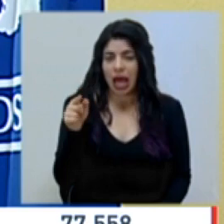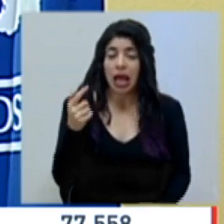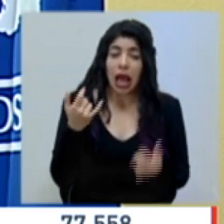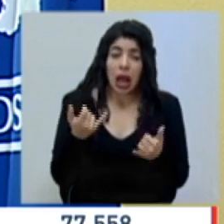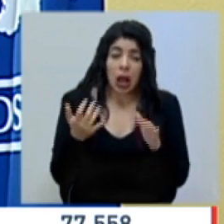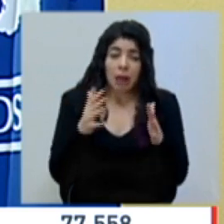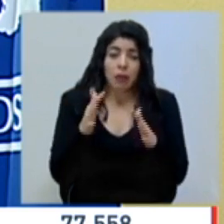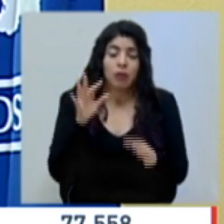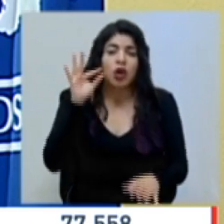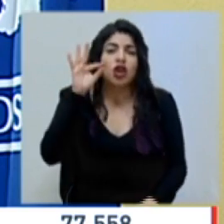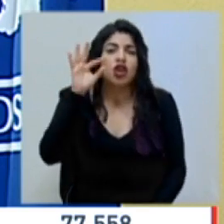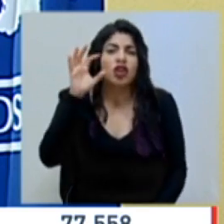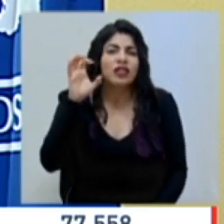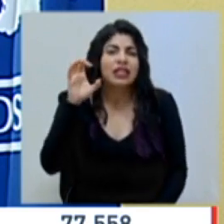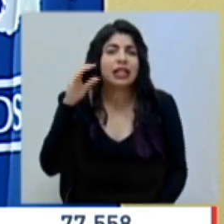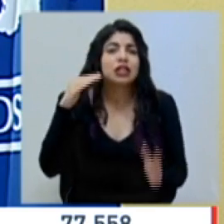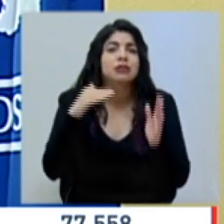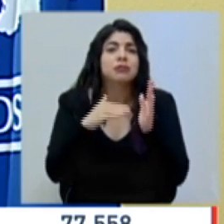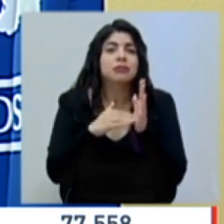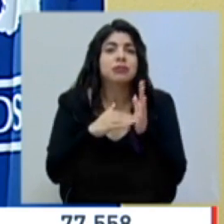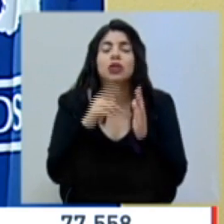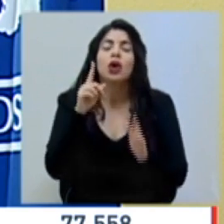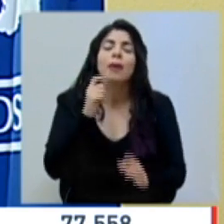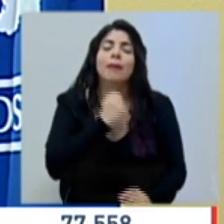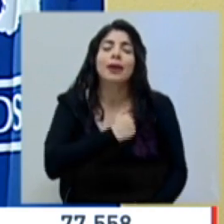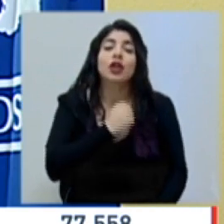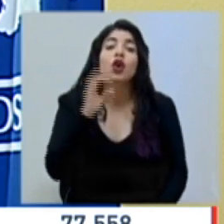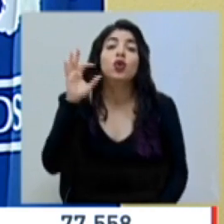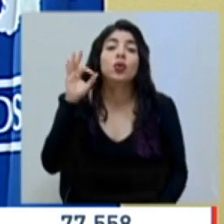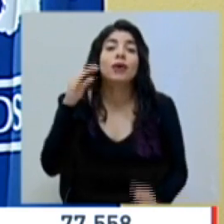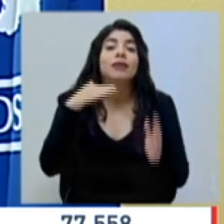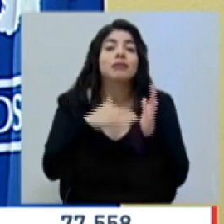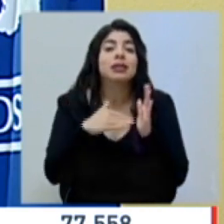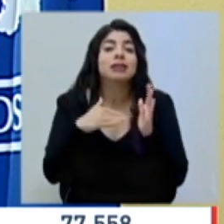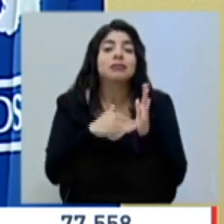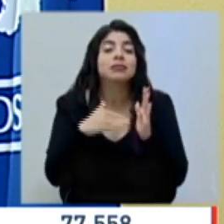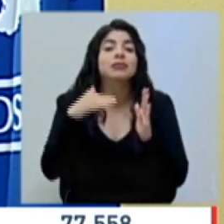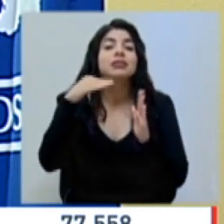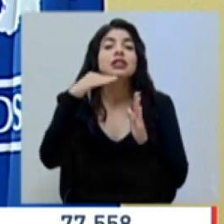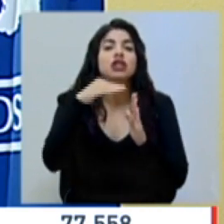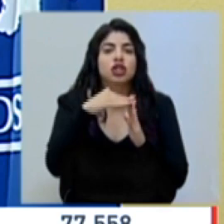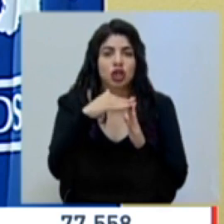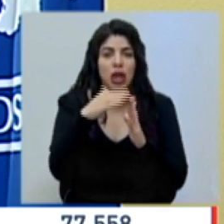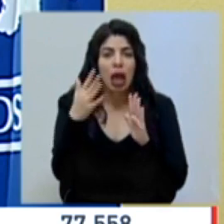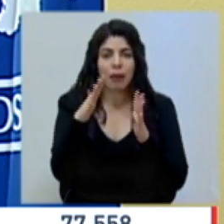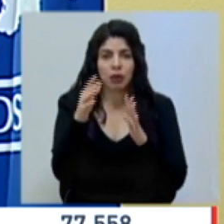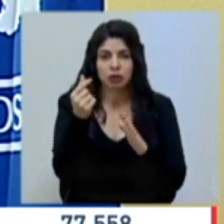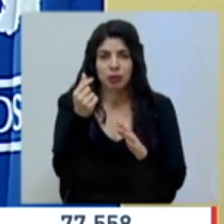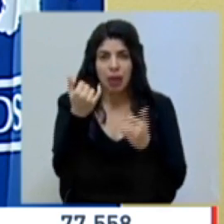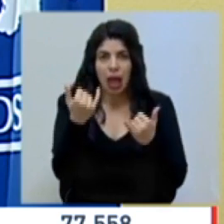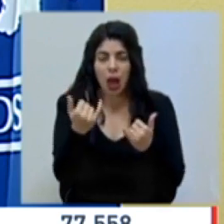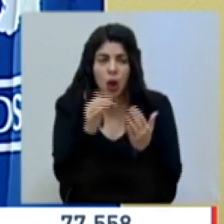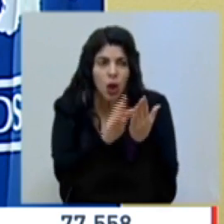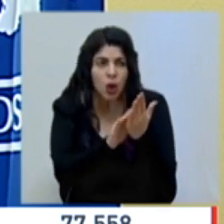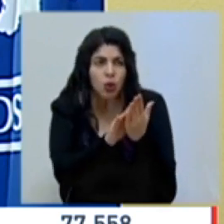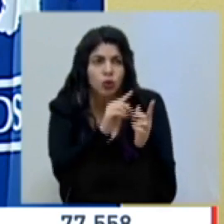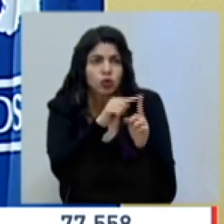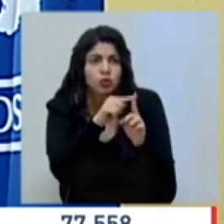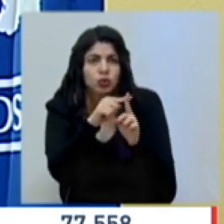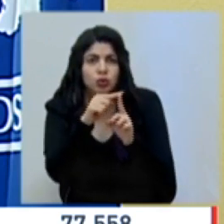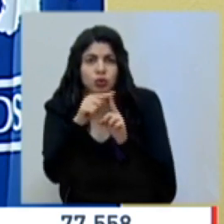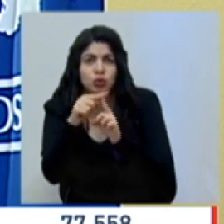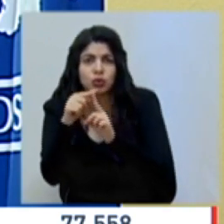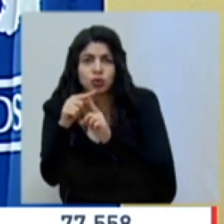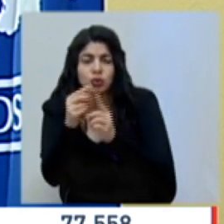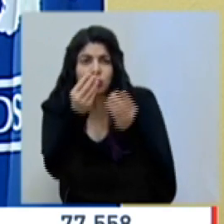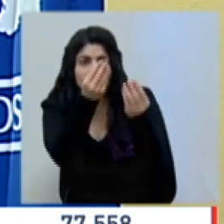aproximadamente 9.000 millones. 9.000 millones es la contabilidad que hasta este momento